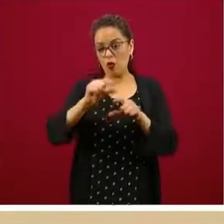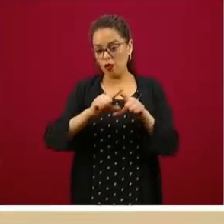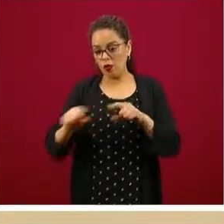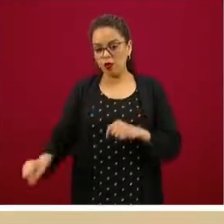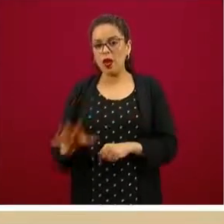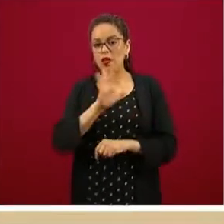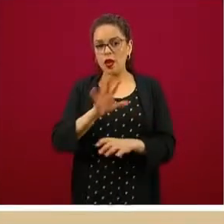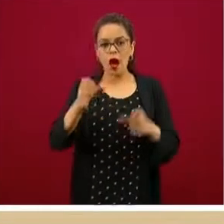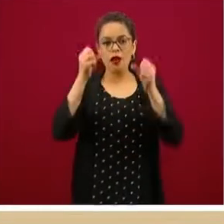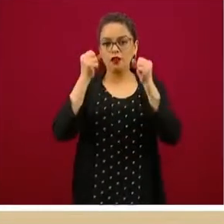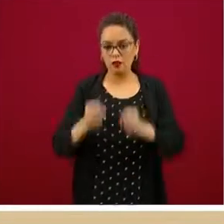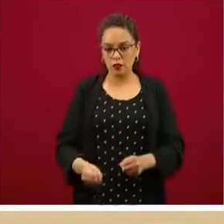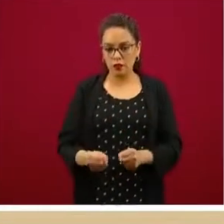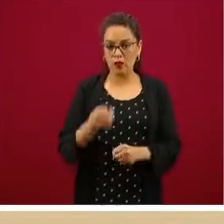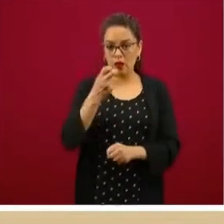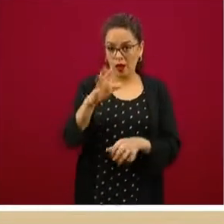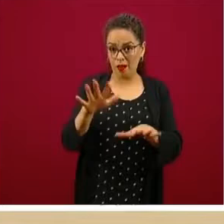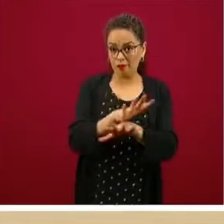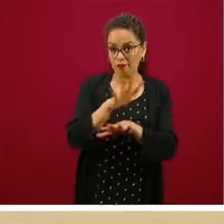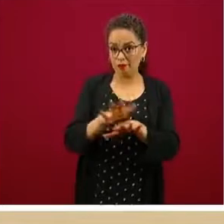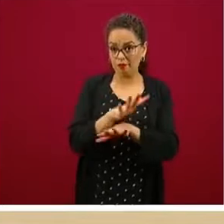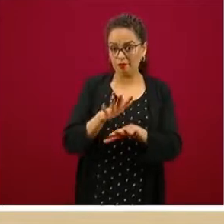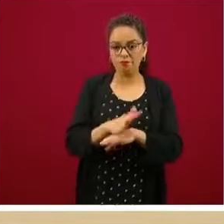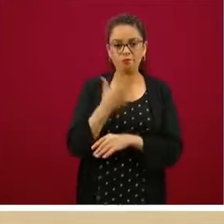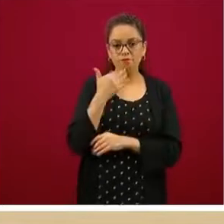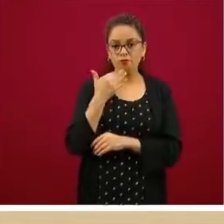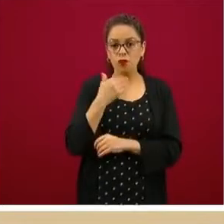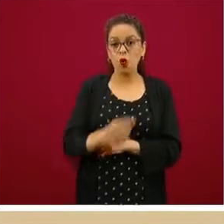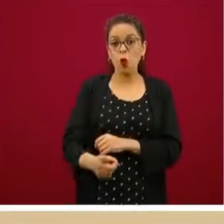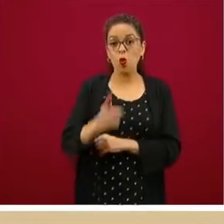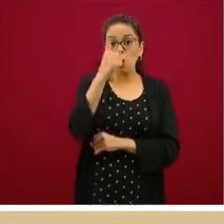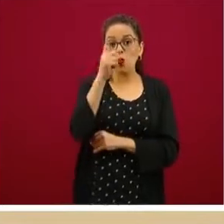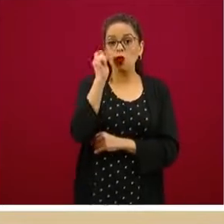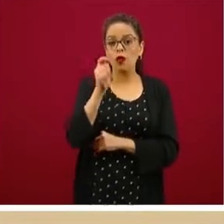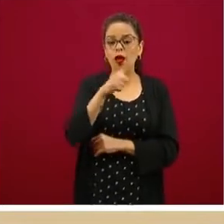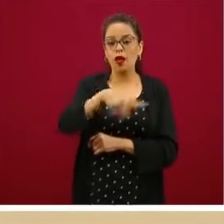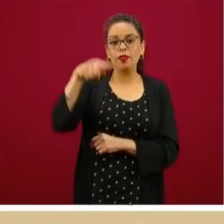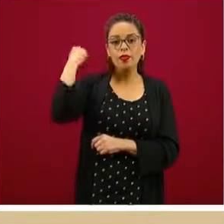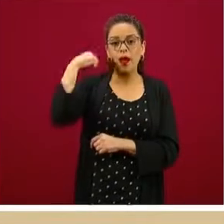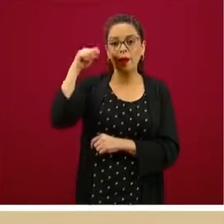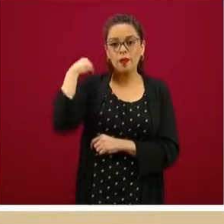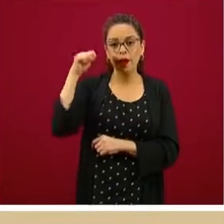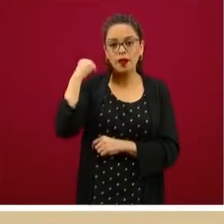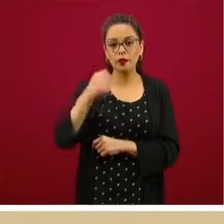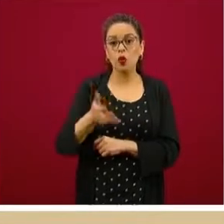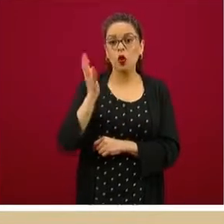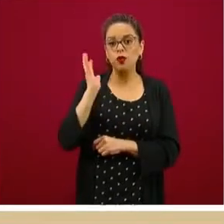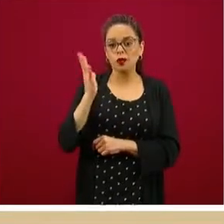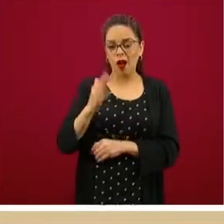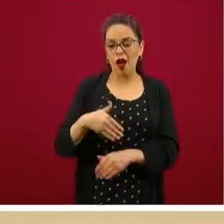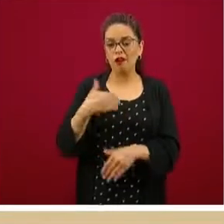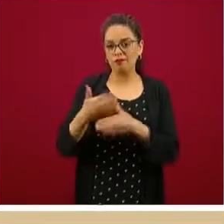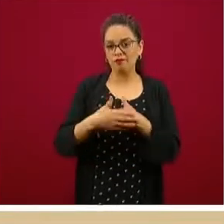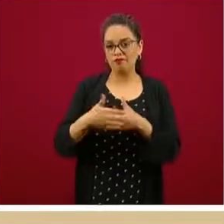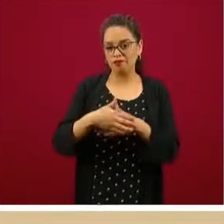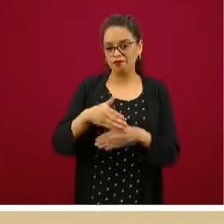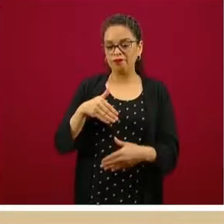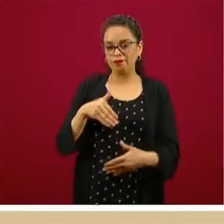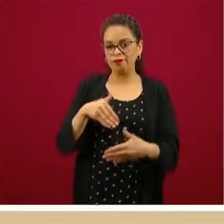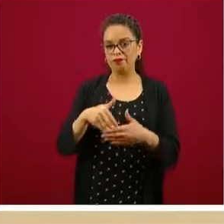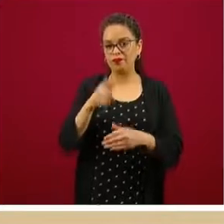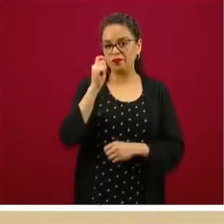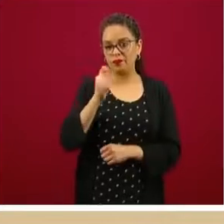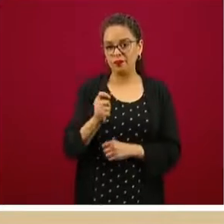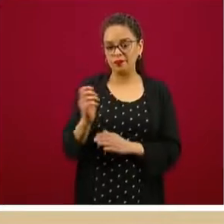la frecuencia no ha cambiado, excepto Tabasco, que ahora ya se interpuso más próximo a los